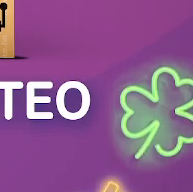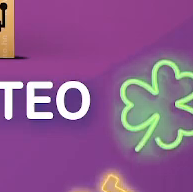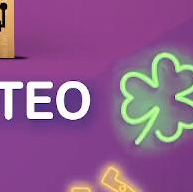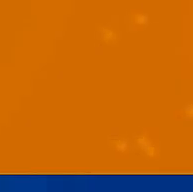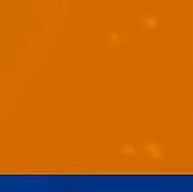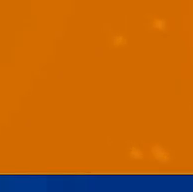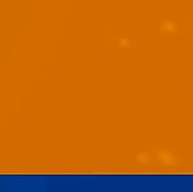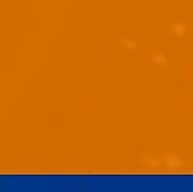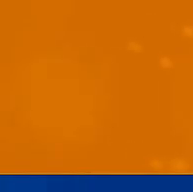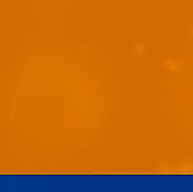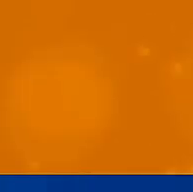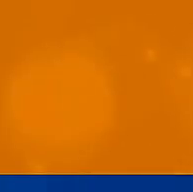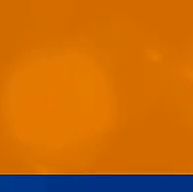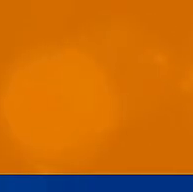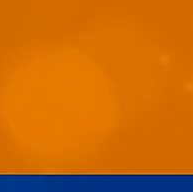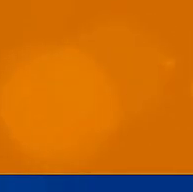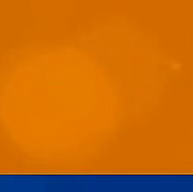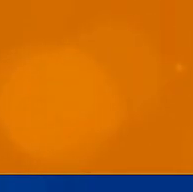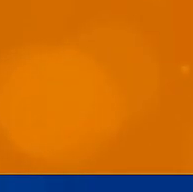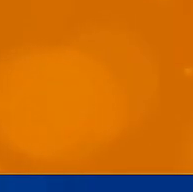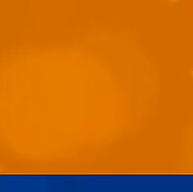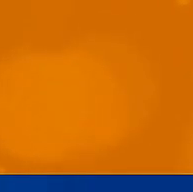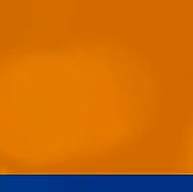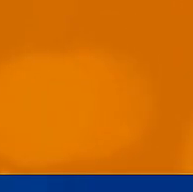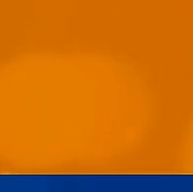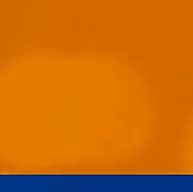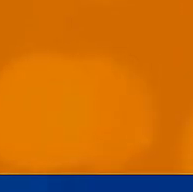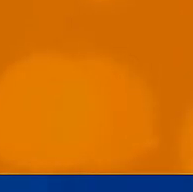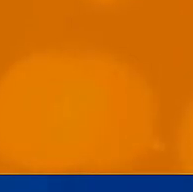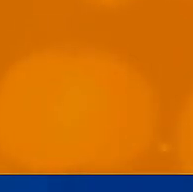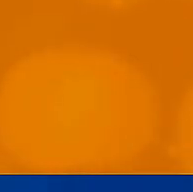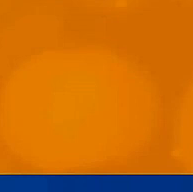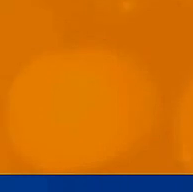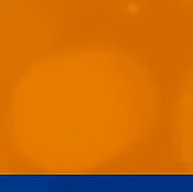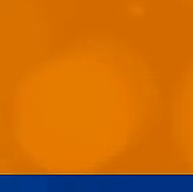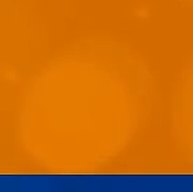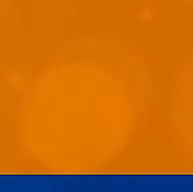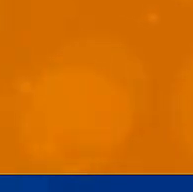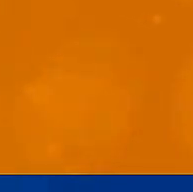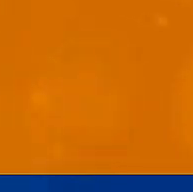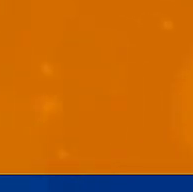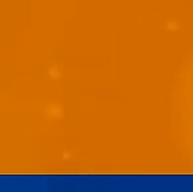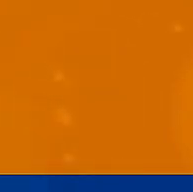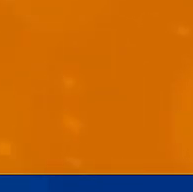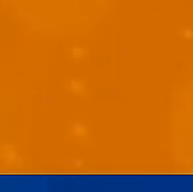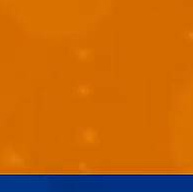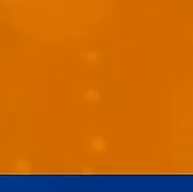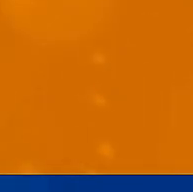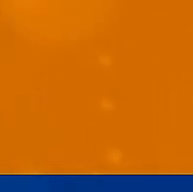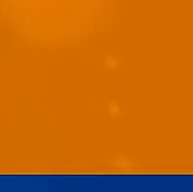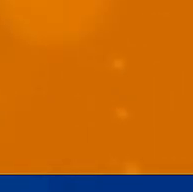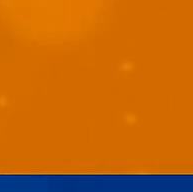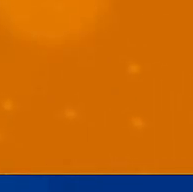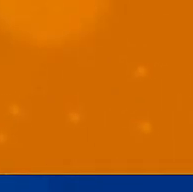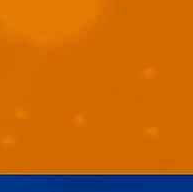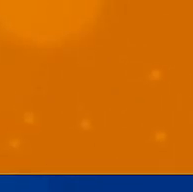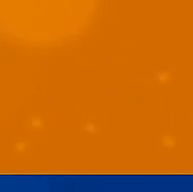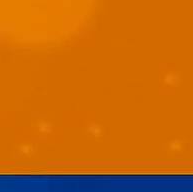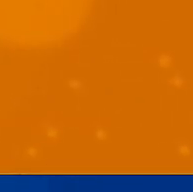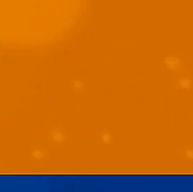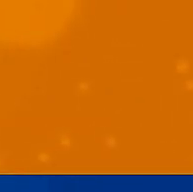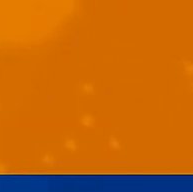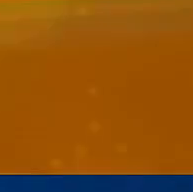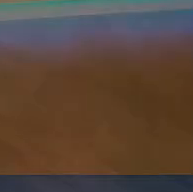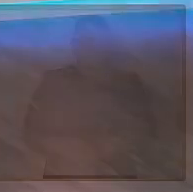siento en mí la emoción, mucha suerte tendré. Bienvenidos al sorteo Loto. ¡Loto! Te cambia la